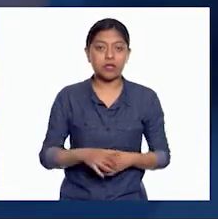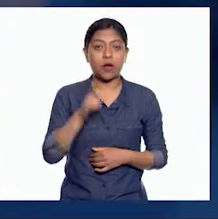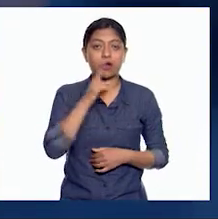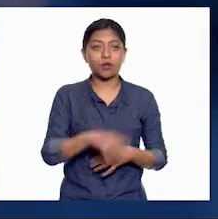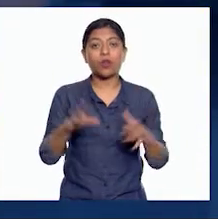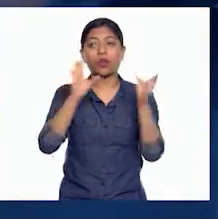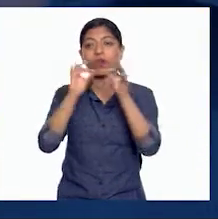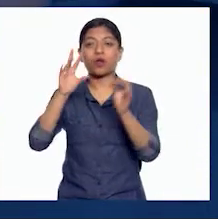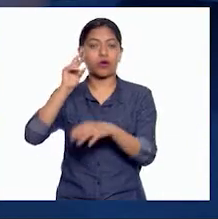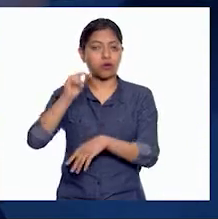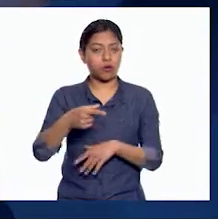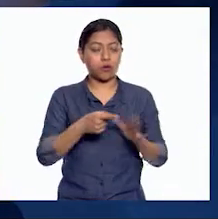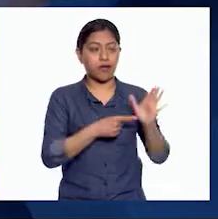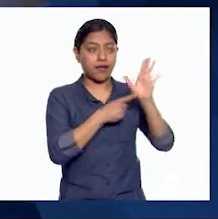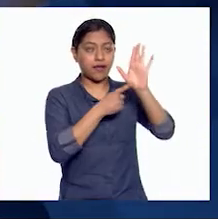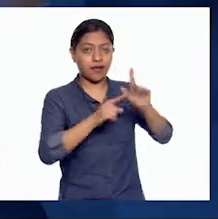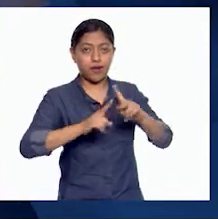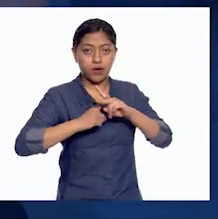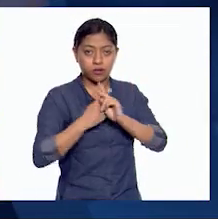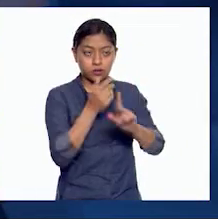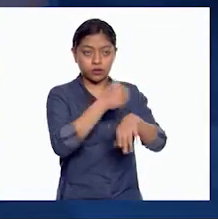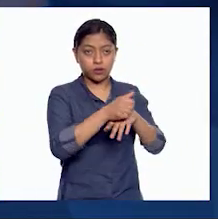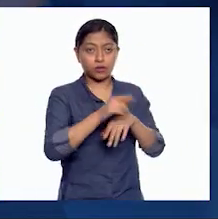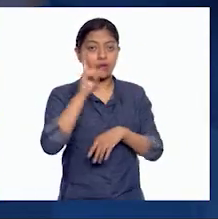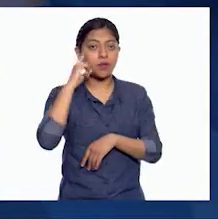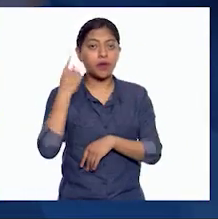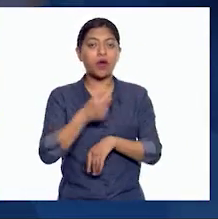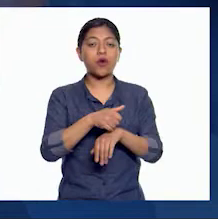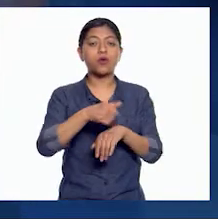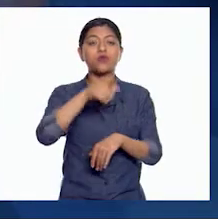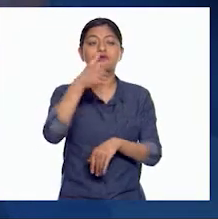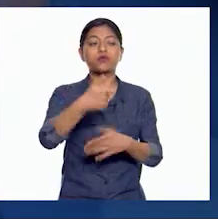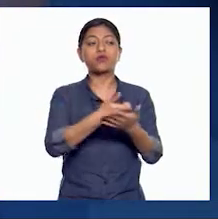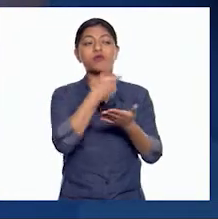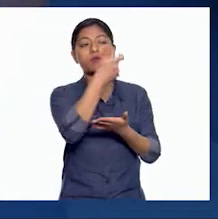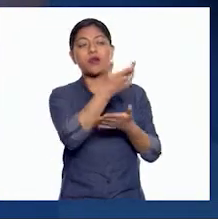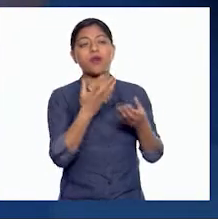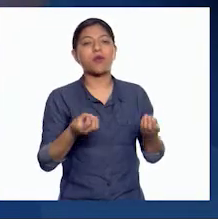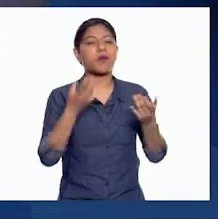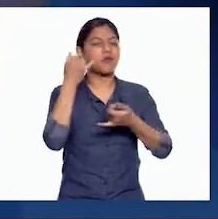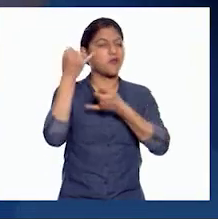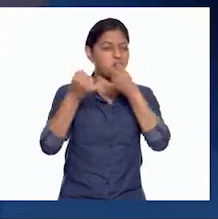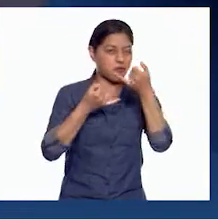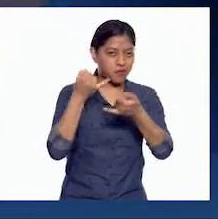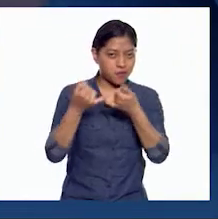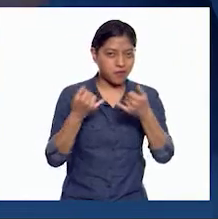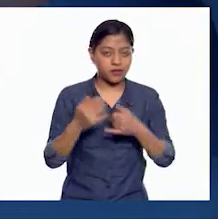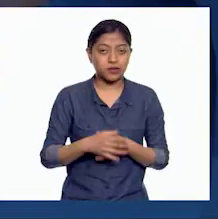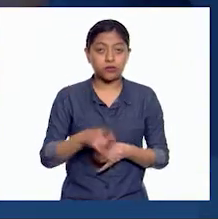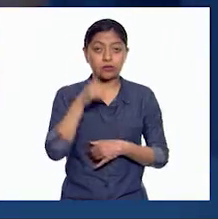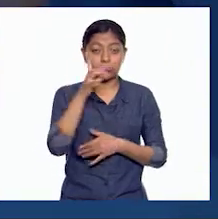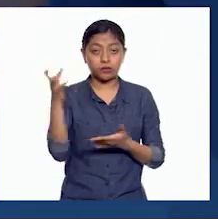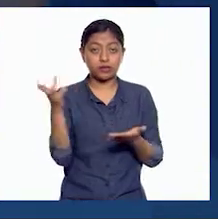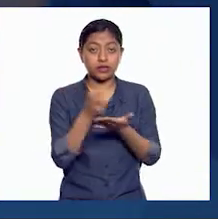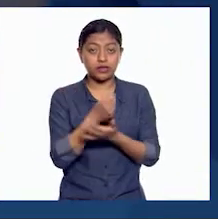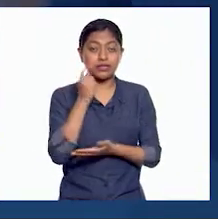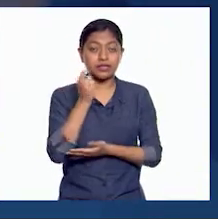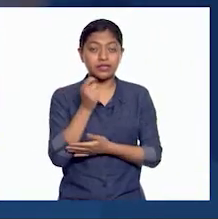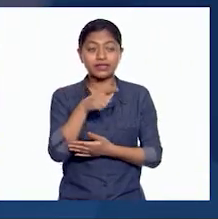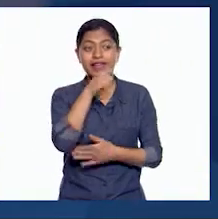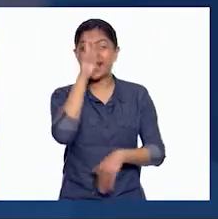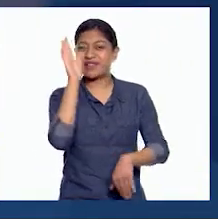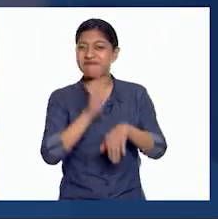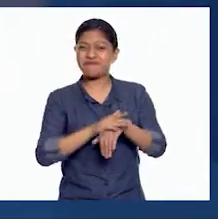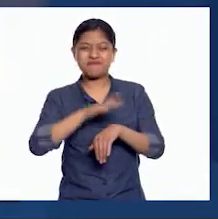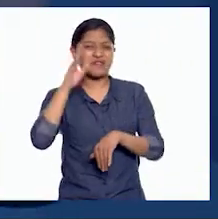subasta y solamente lo harán para dar las cantidades que ofrecen por el objeto de interés. Gana el que ofrezca la